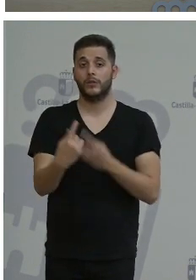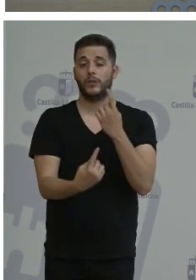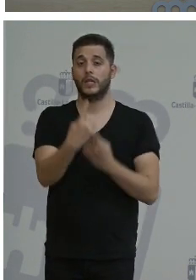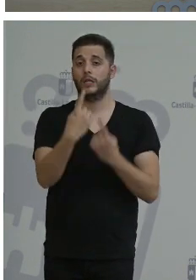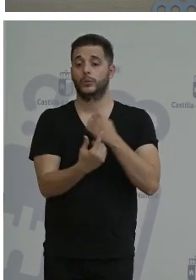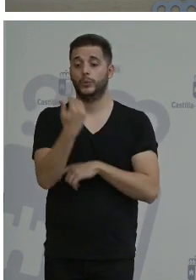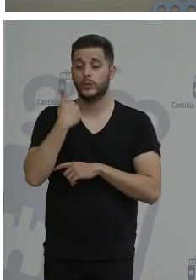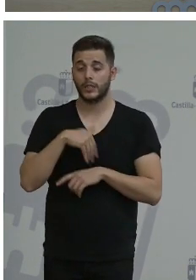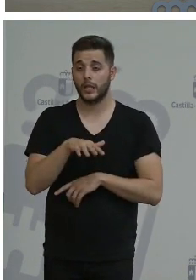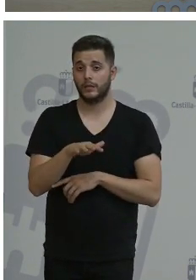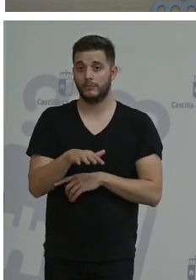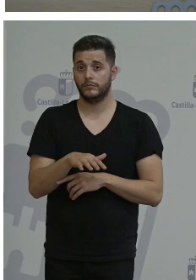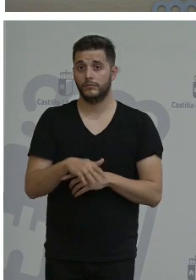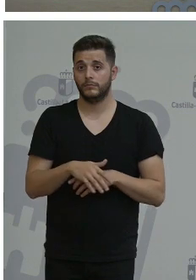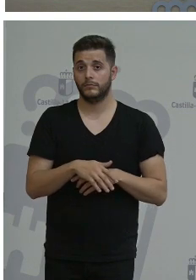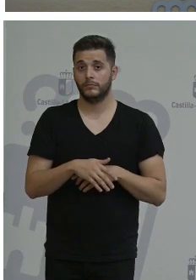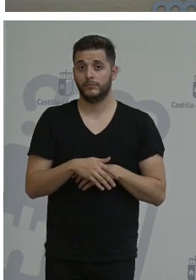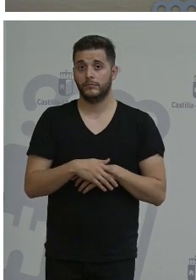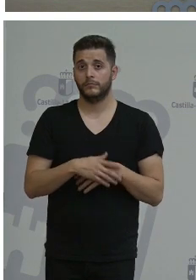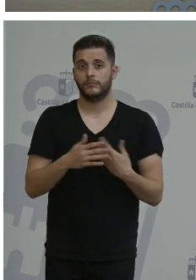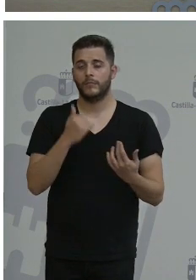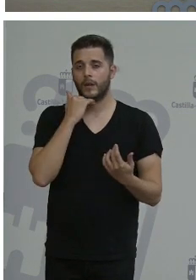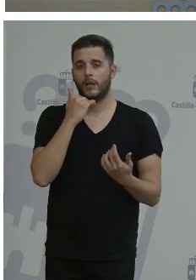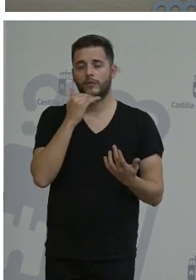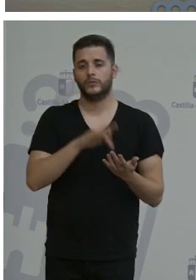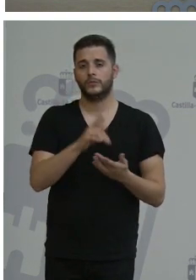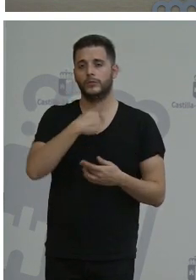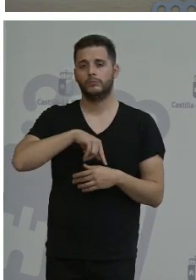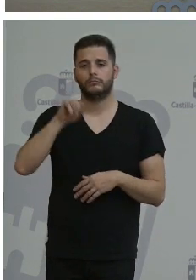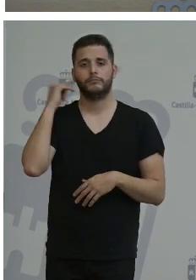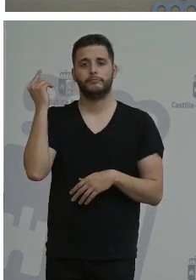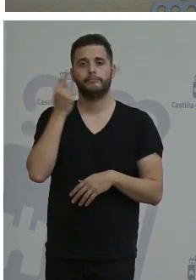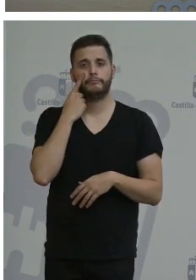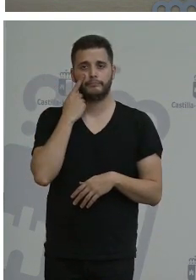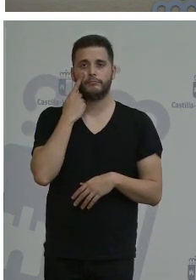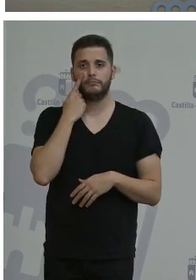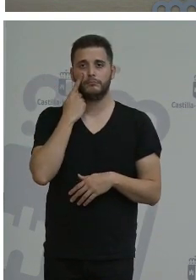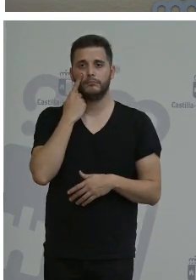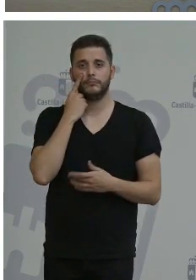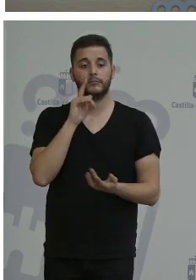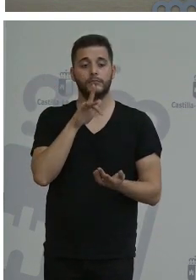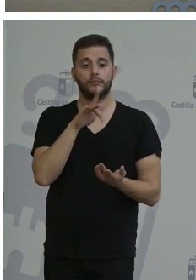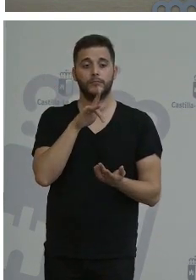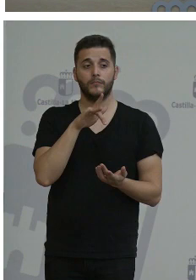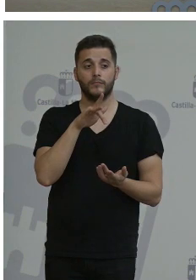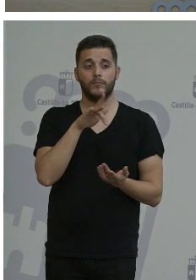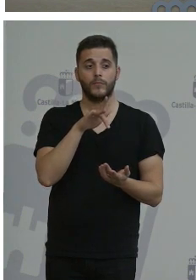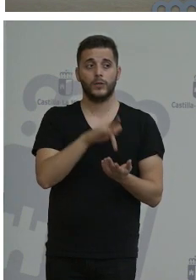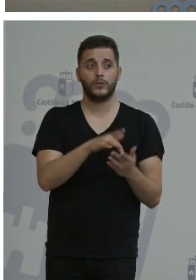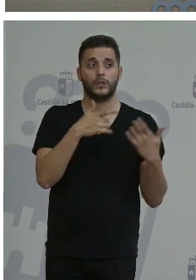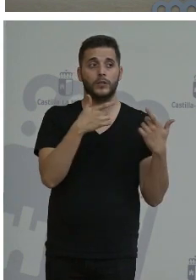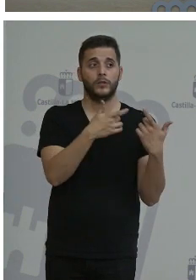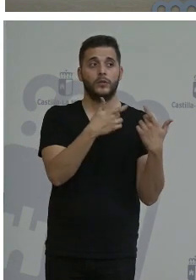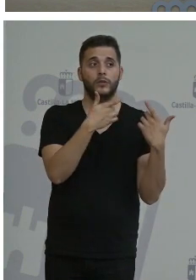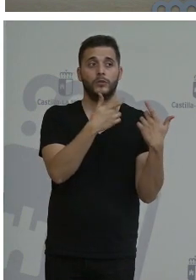investigación y algo que nos estamos encontrando es que, al igual que ocurre con otros colectivos,